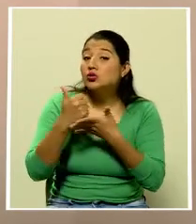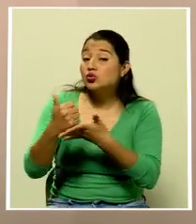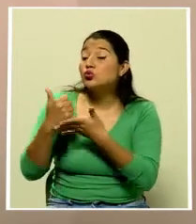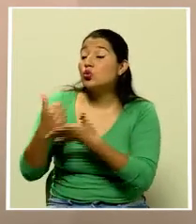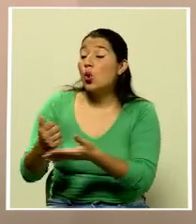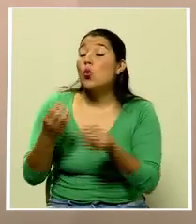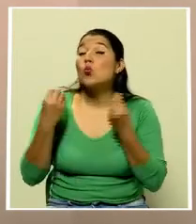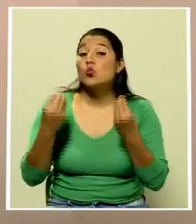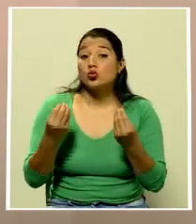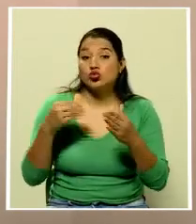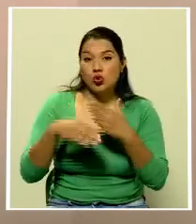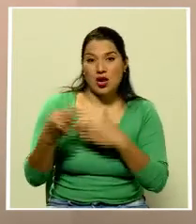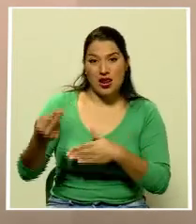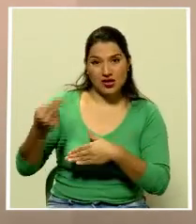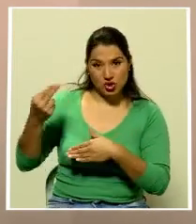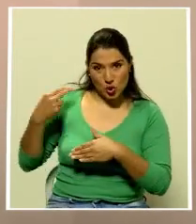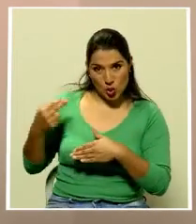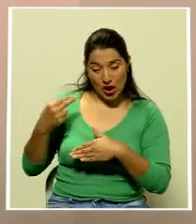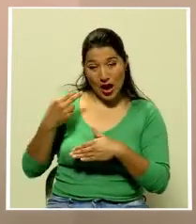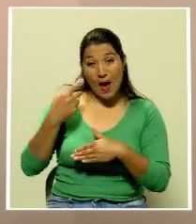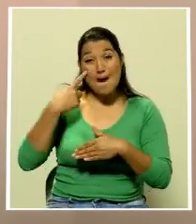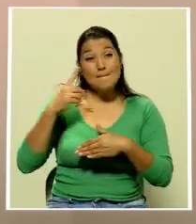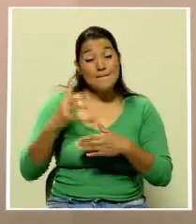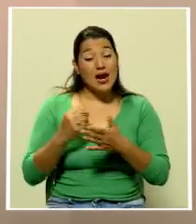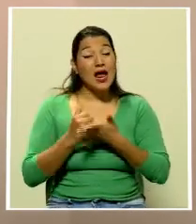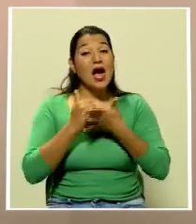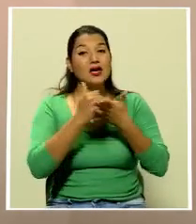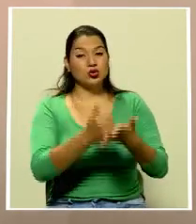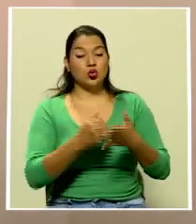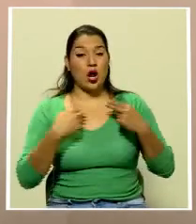históricas por la humanidad y en